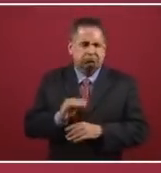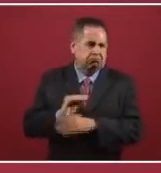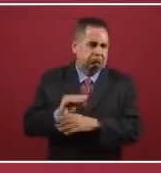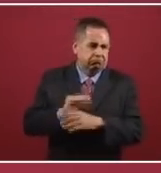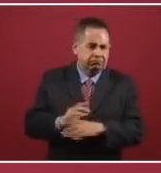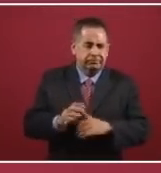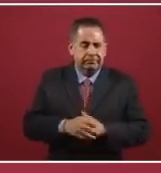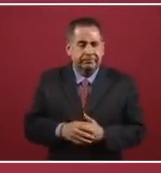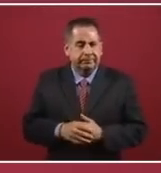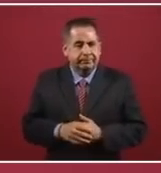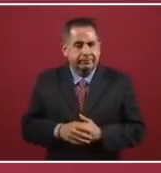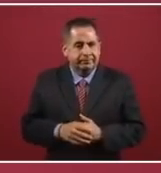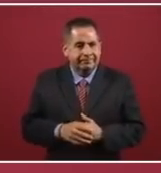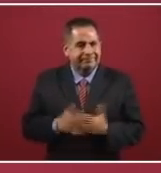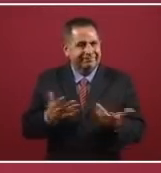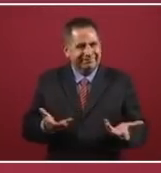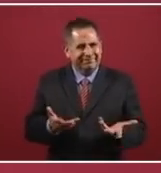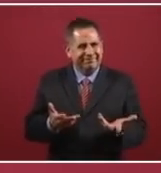esa decisión